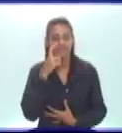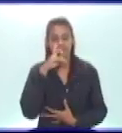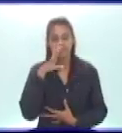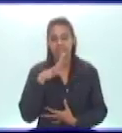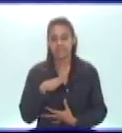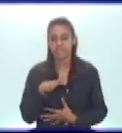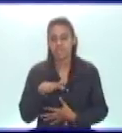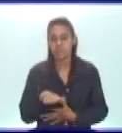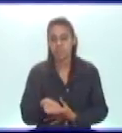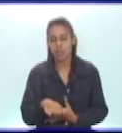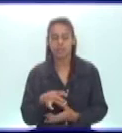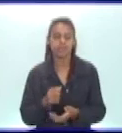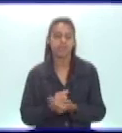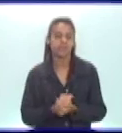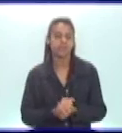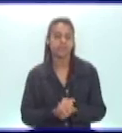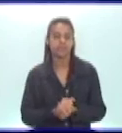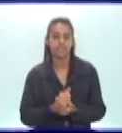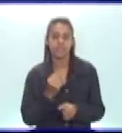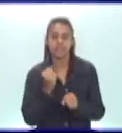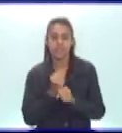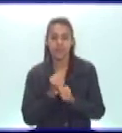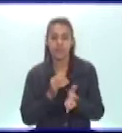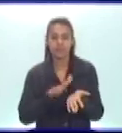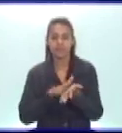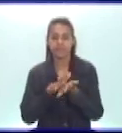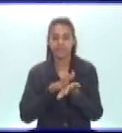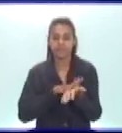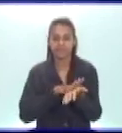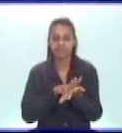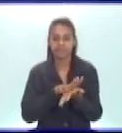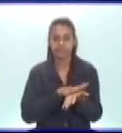son pequeñitos. Trabajo con plastilina